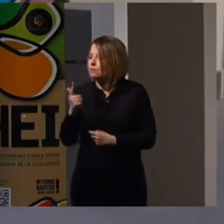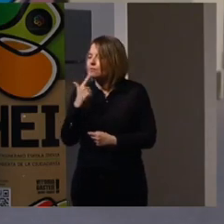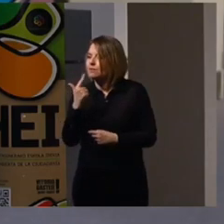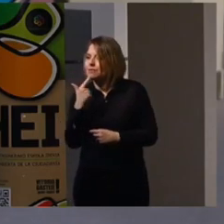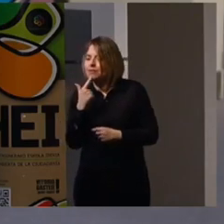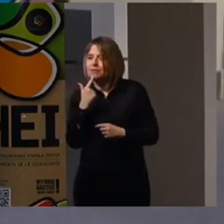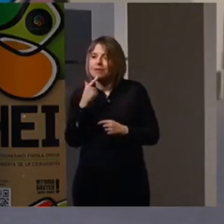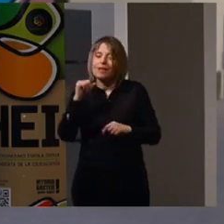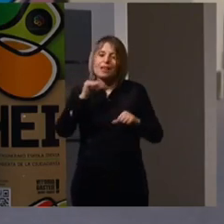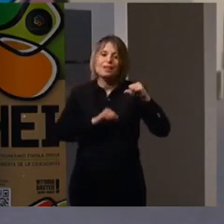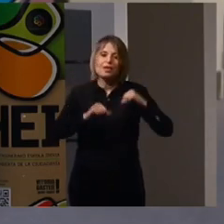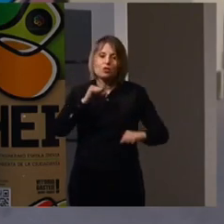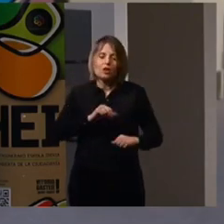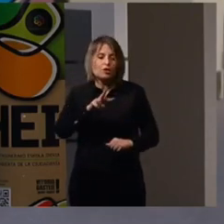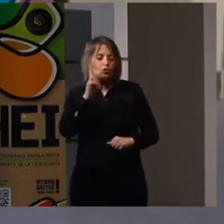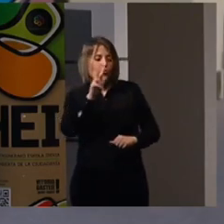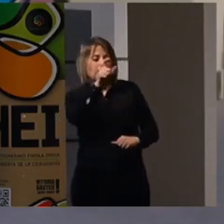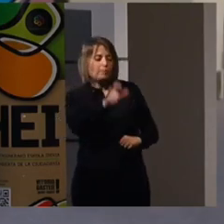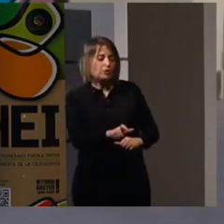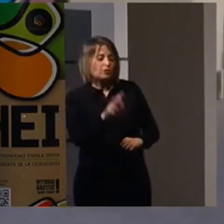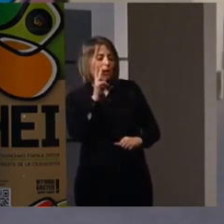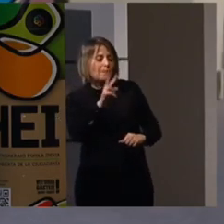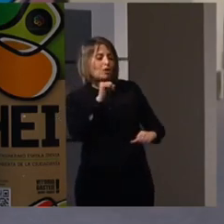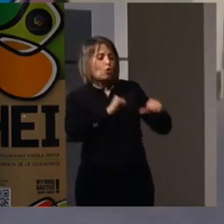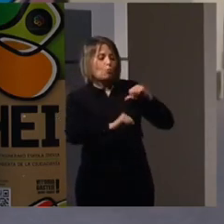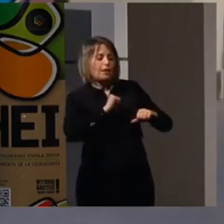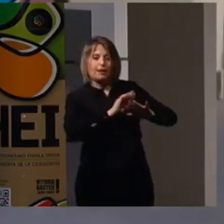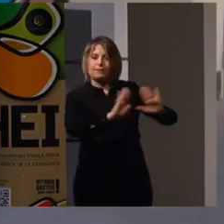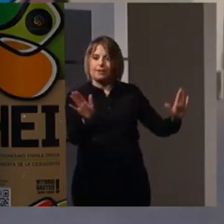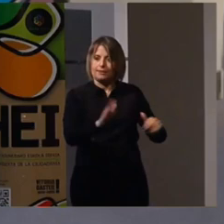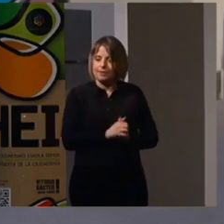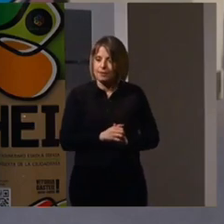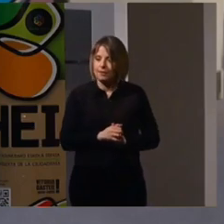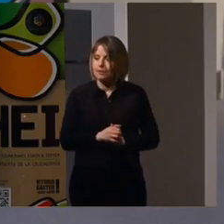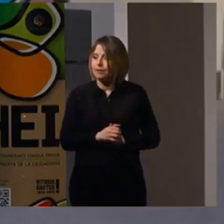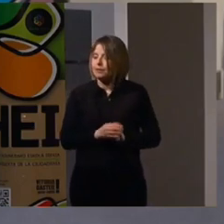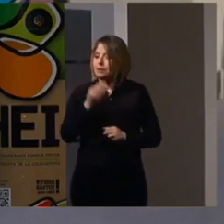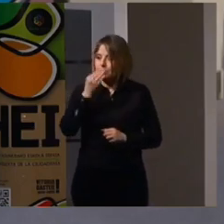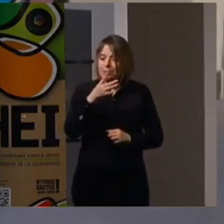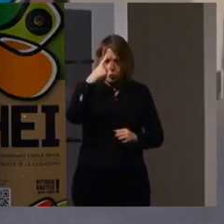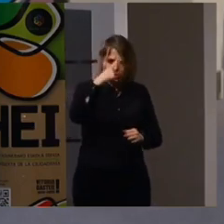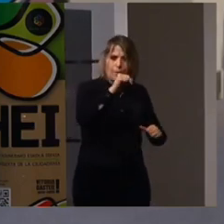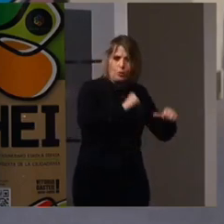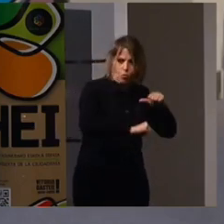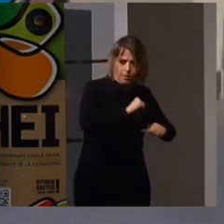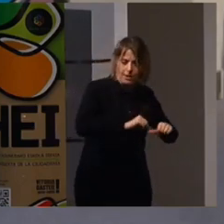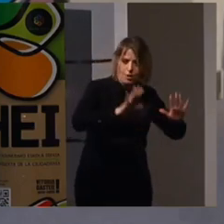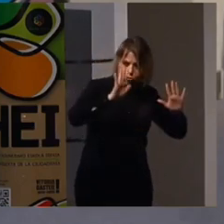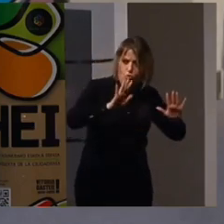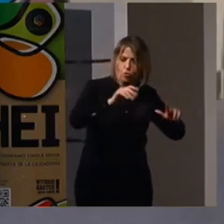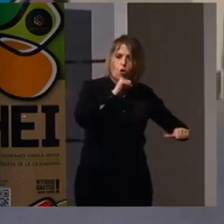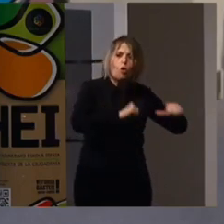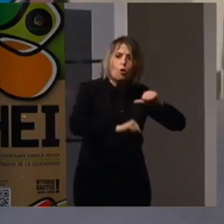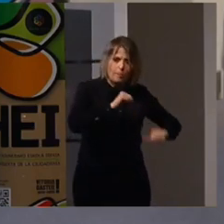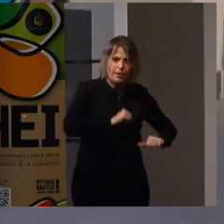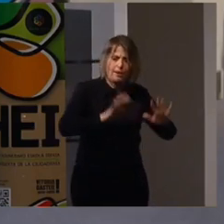ejemplo, de los cirujanos, ¿no? Que ellos no ven personas, ellos ven el trozo que van a operar, ¿no? Que está muy bien porque hay que saber operarlo. Ojo, que operar un manguito